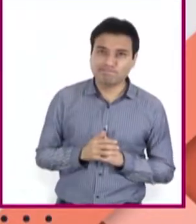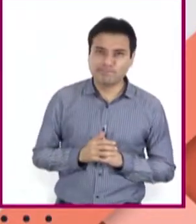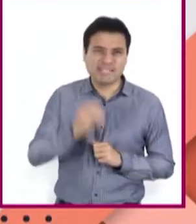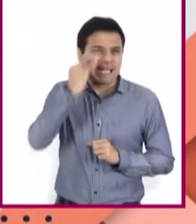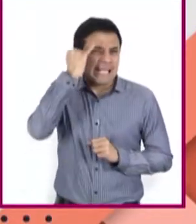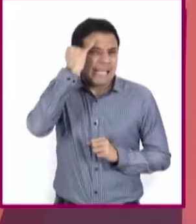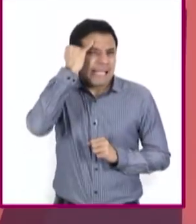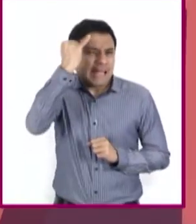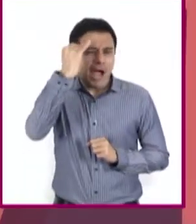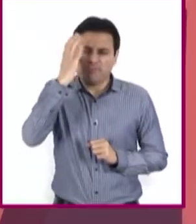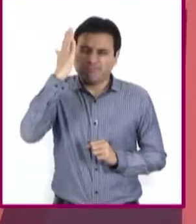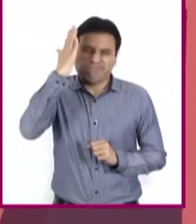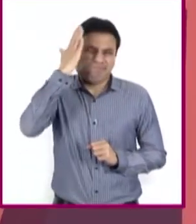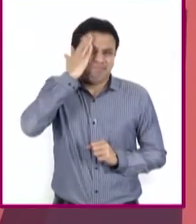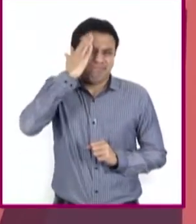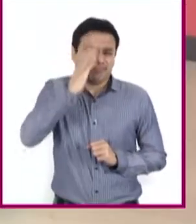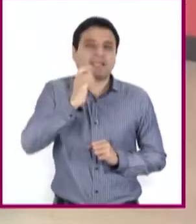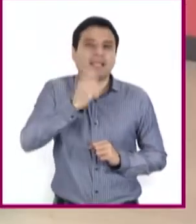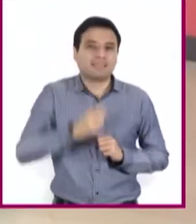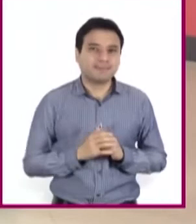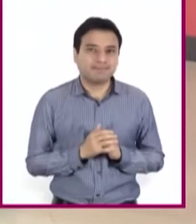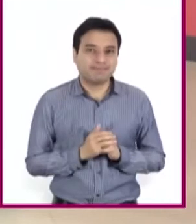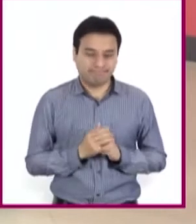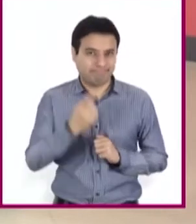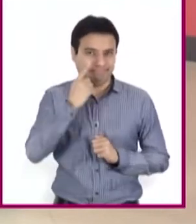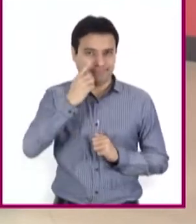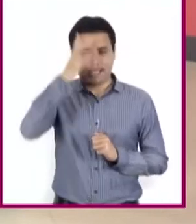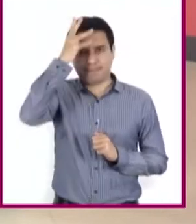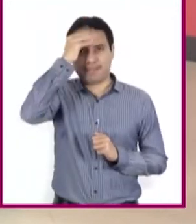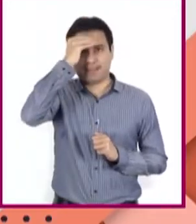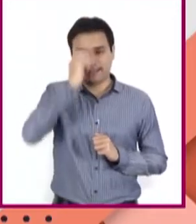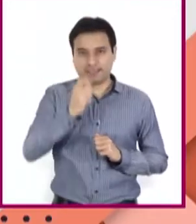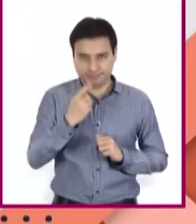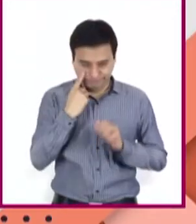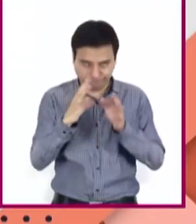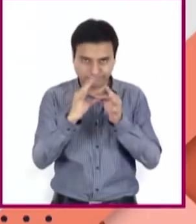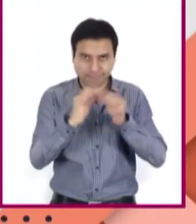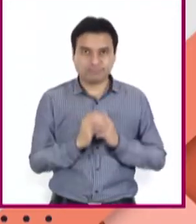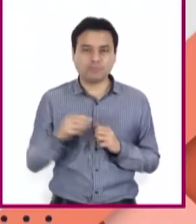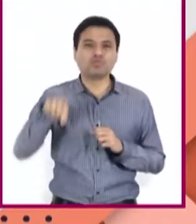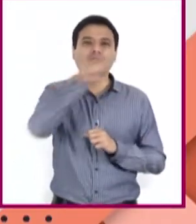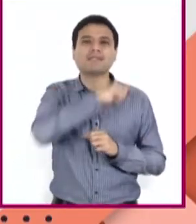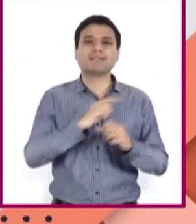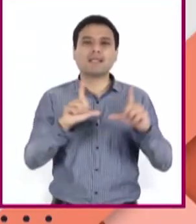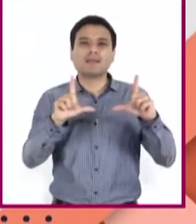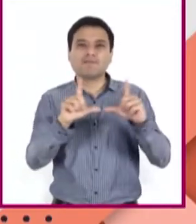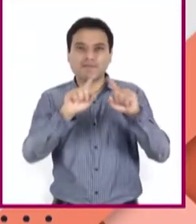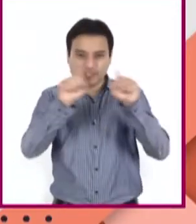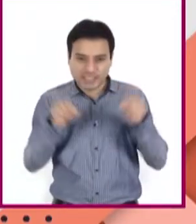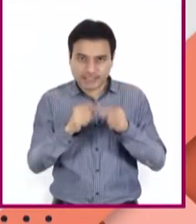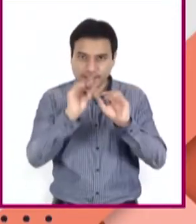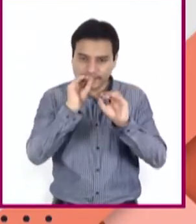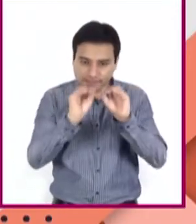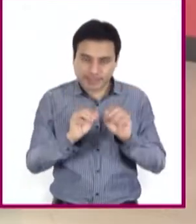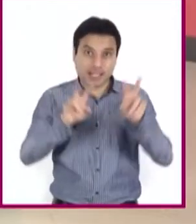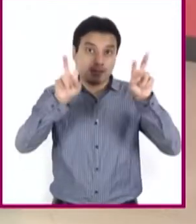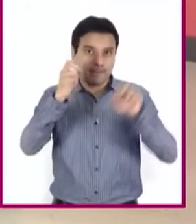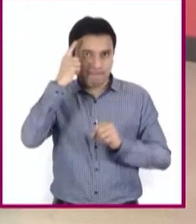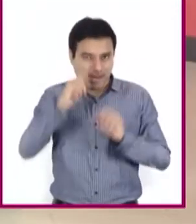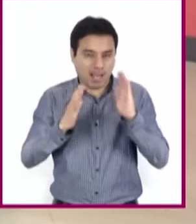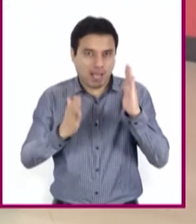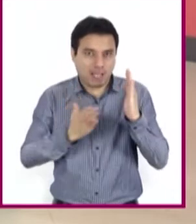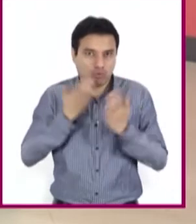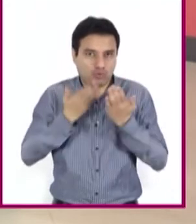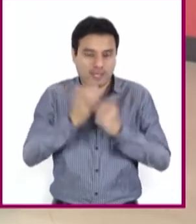primaria? Trabajaremos juntos el aprendizaje esperado, elabora fichas temáticas con fines de estudio